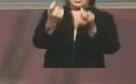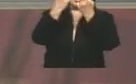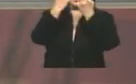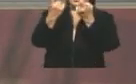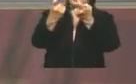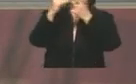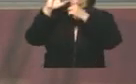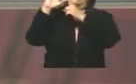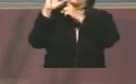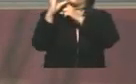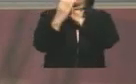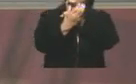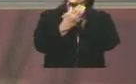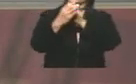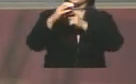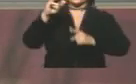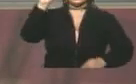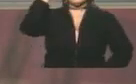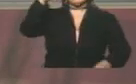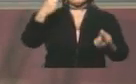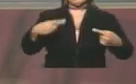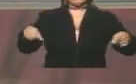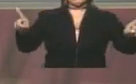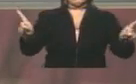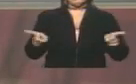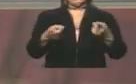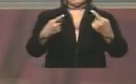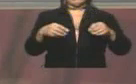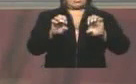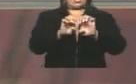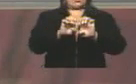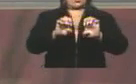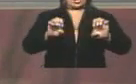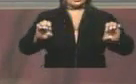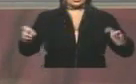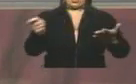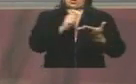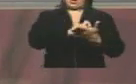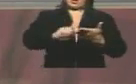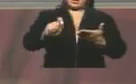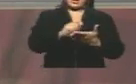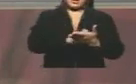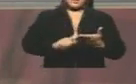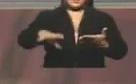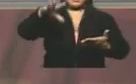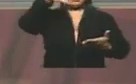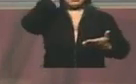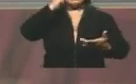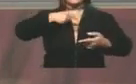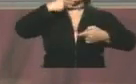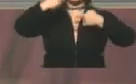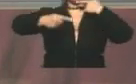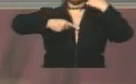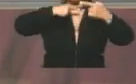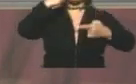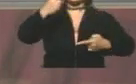cultura académica de la educación, de cómo escribir, de cómo expresarnos, de qué decir, por